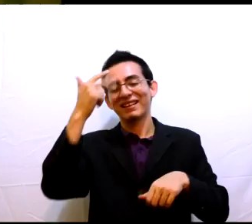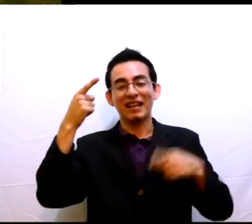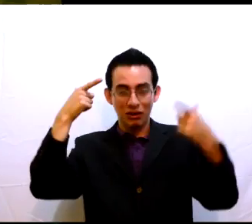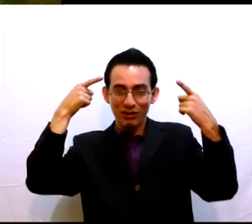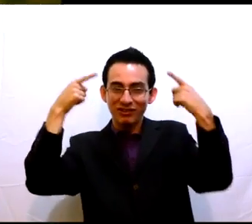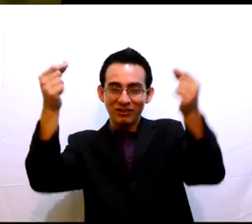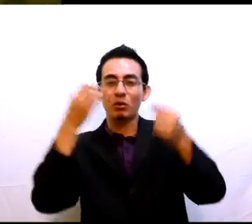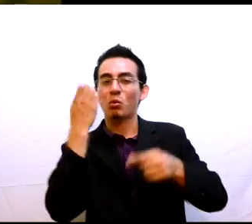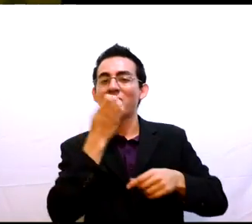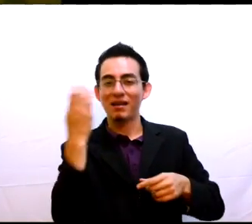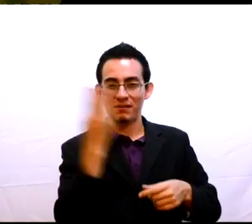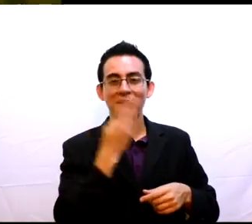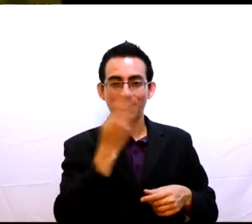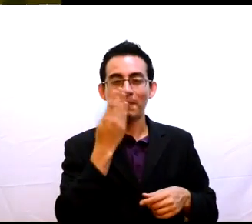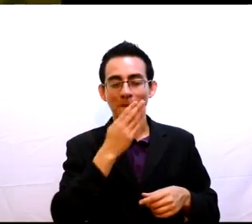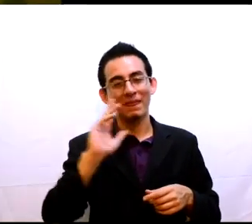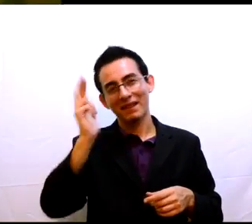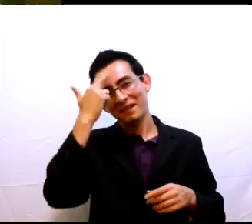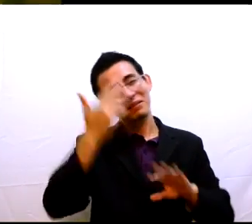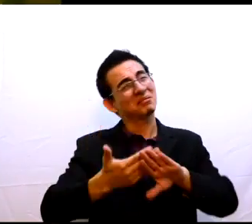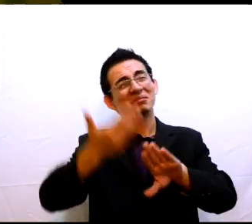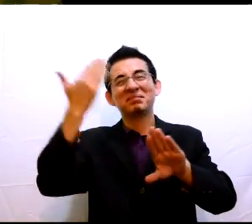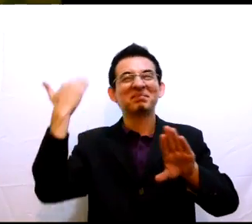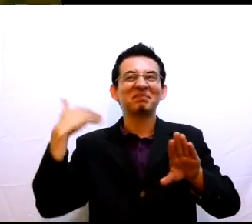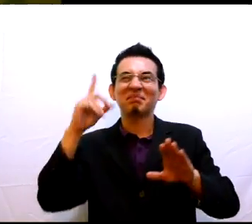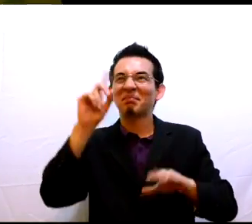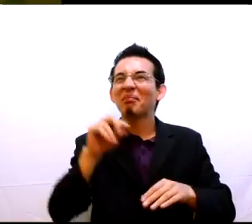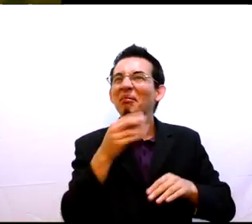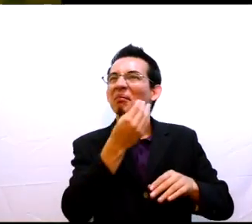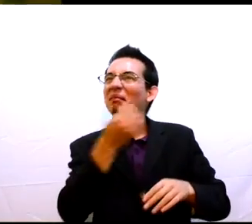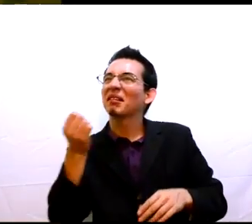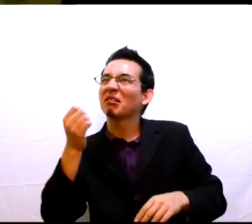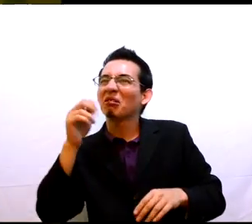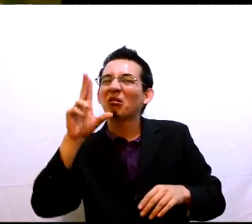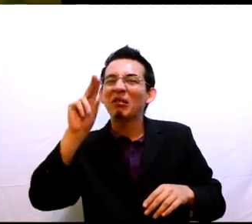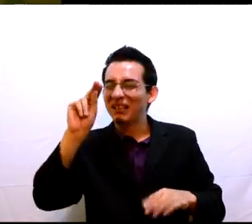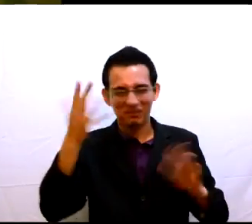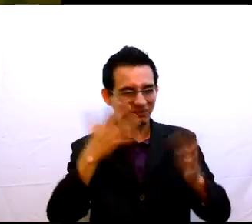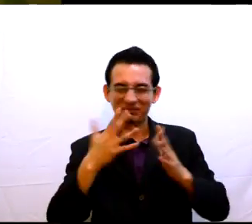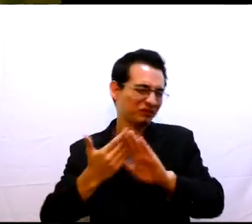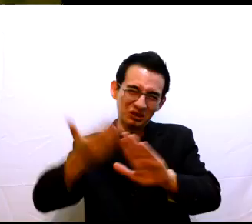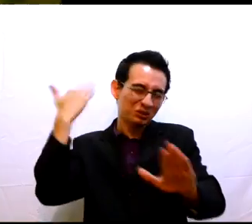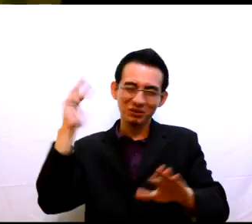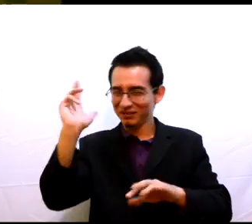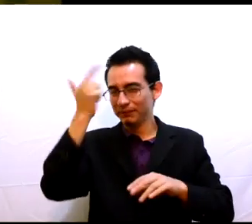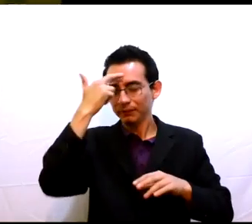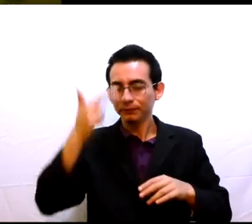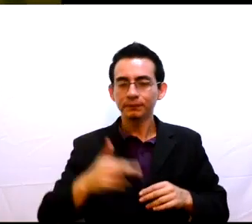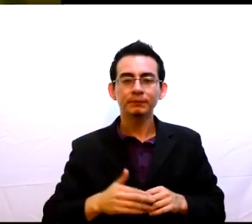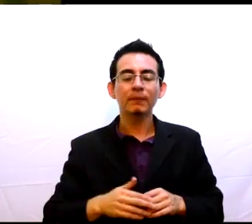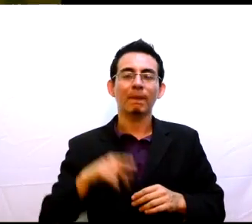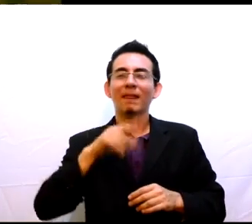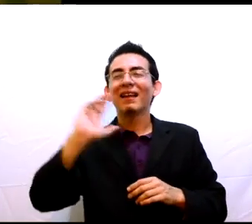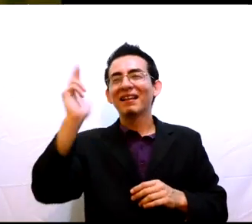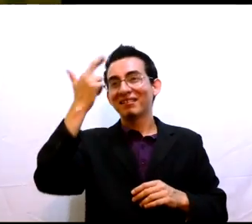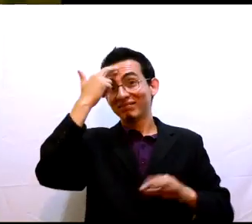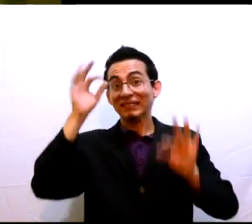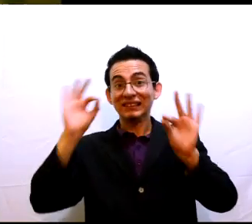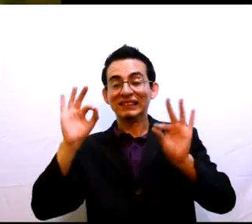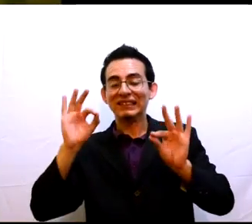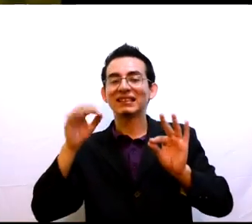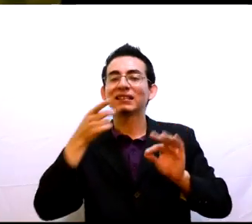en la escuela bíblica allá por los años 80 me voy hace mucho años recuerdo que